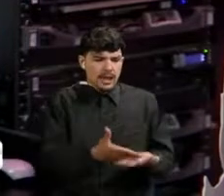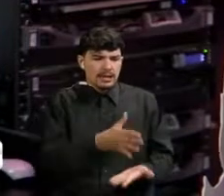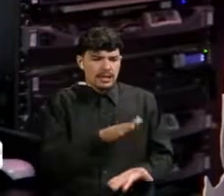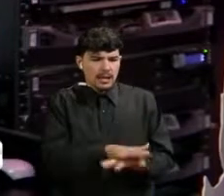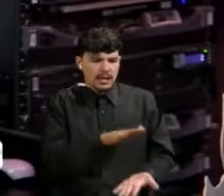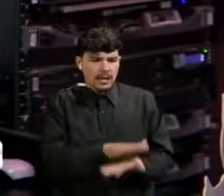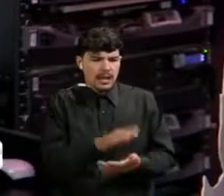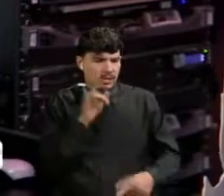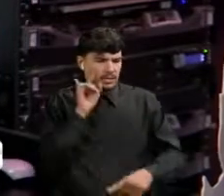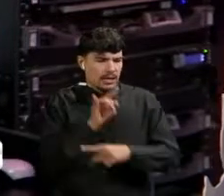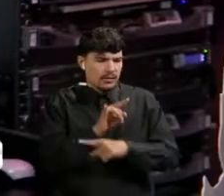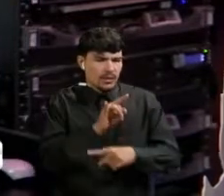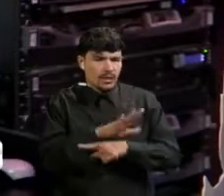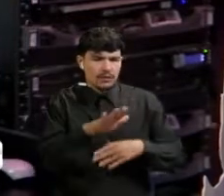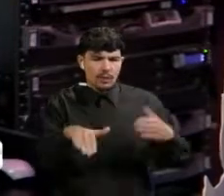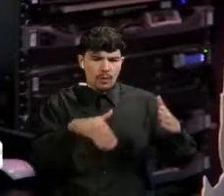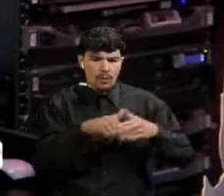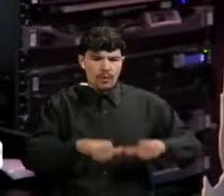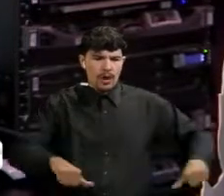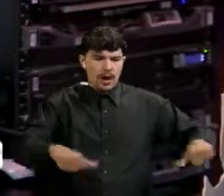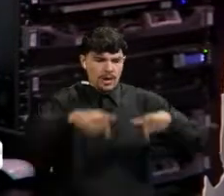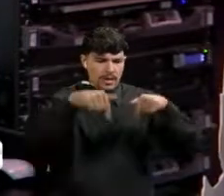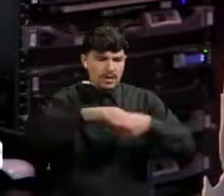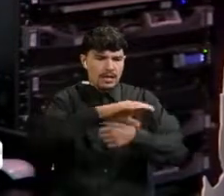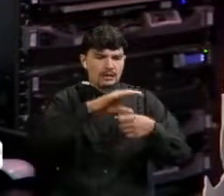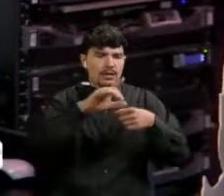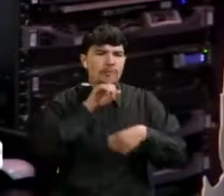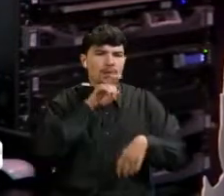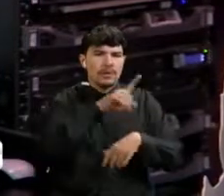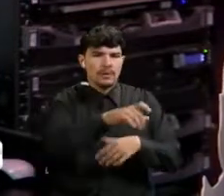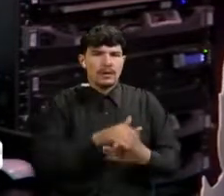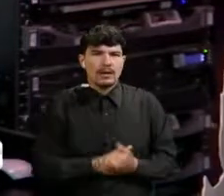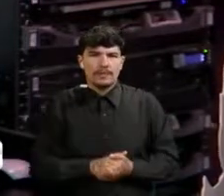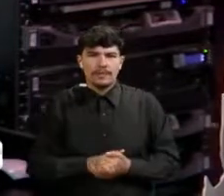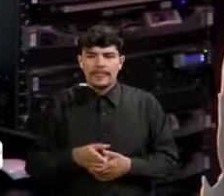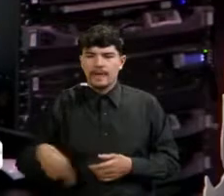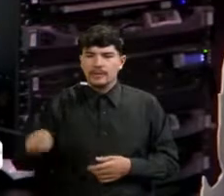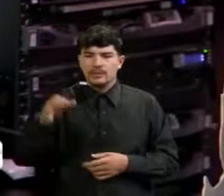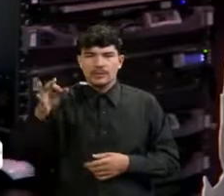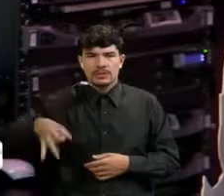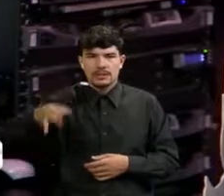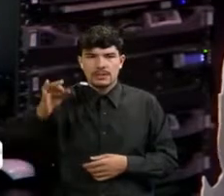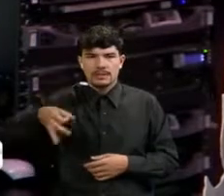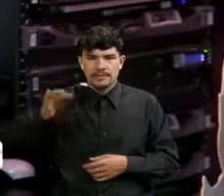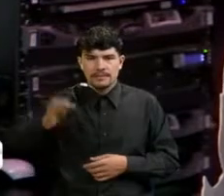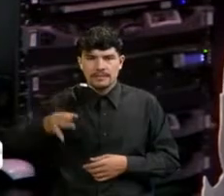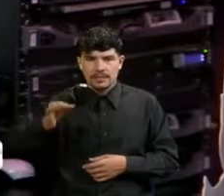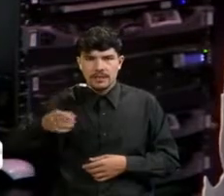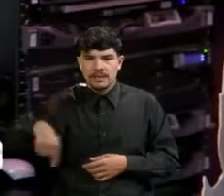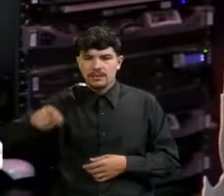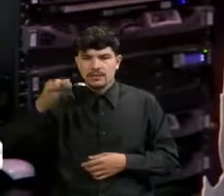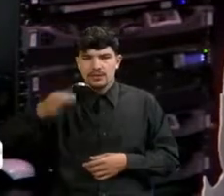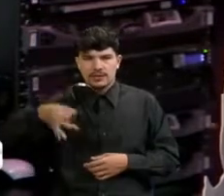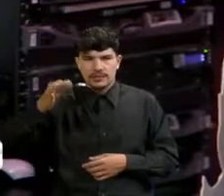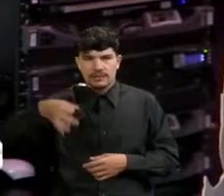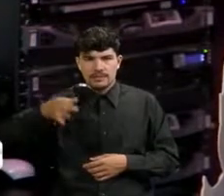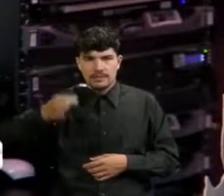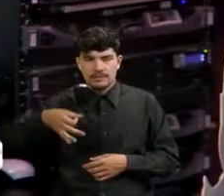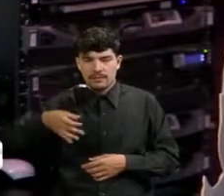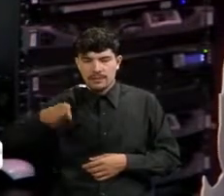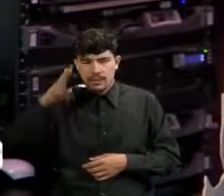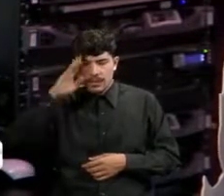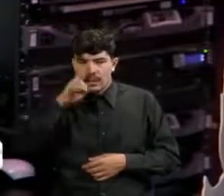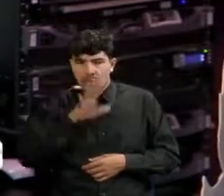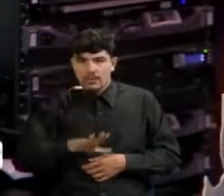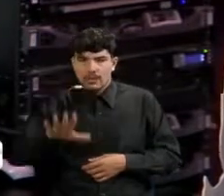y la seguridad en toda el área metropolitana de bucaramanga ellos siempre estaban dispuestos a exponer su vida por cuidar la nuestra